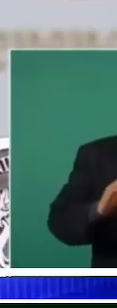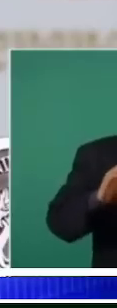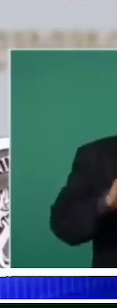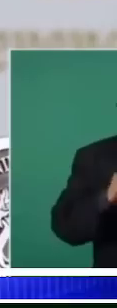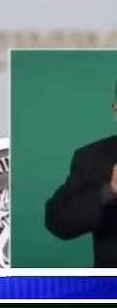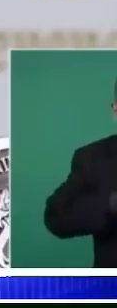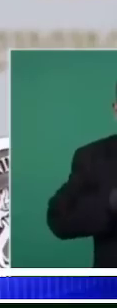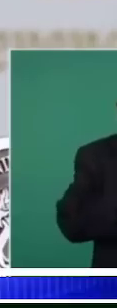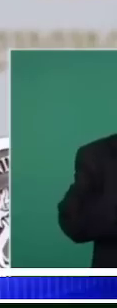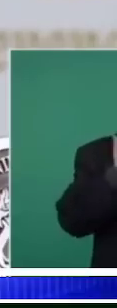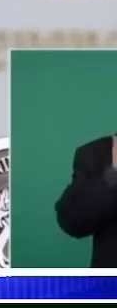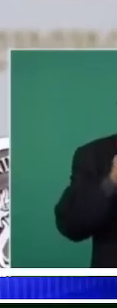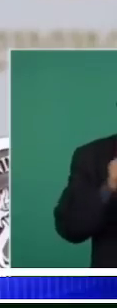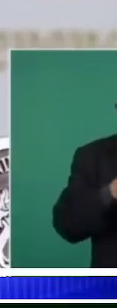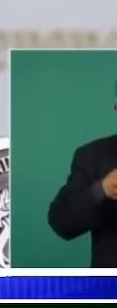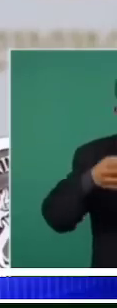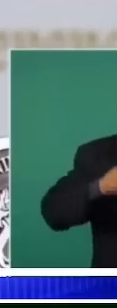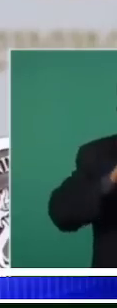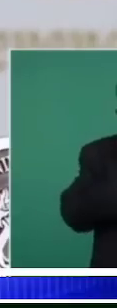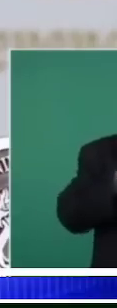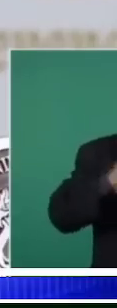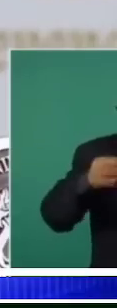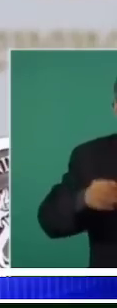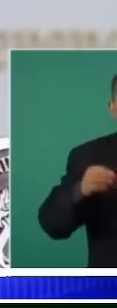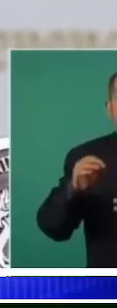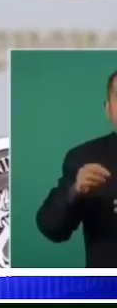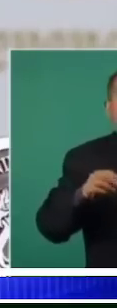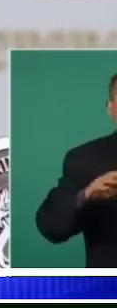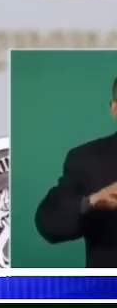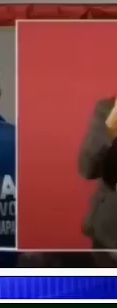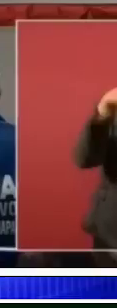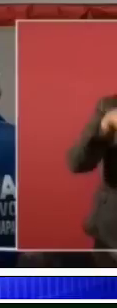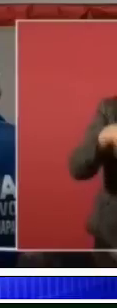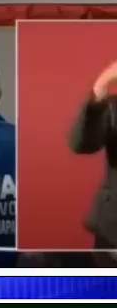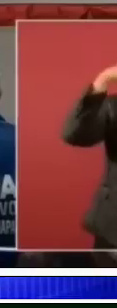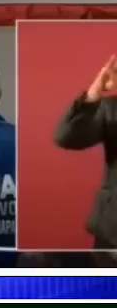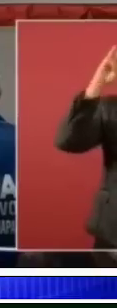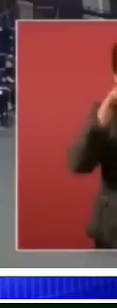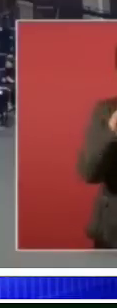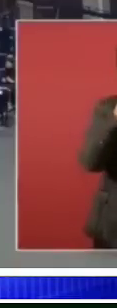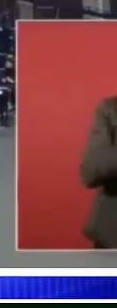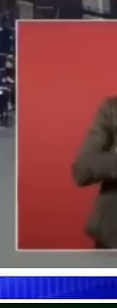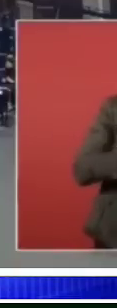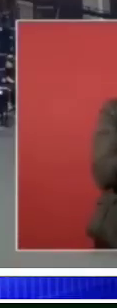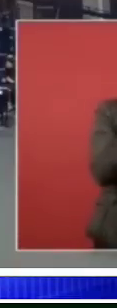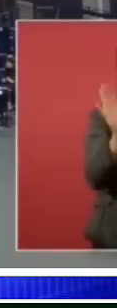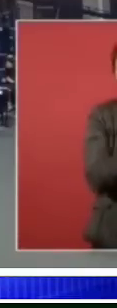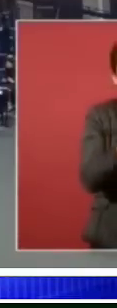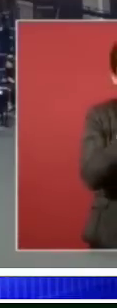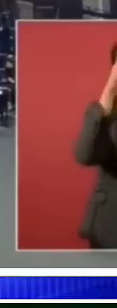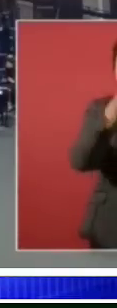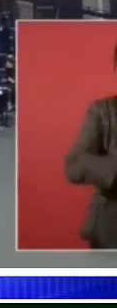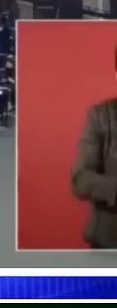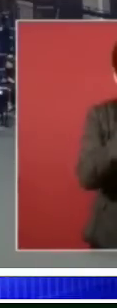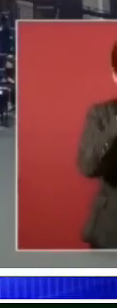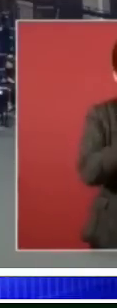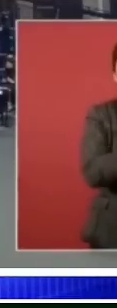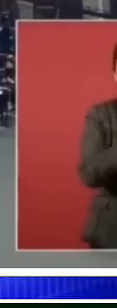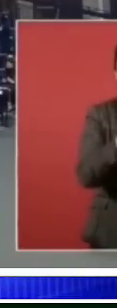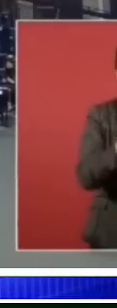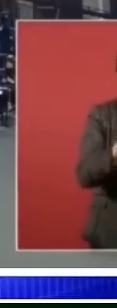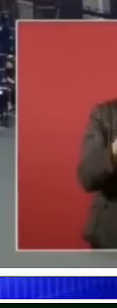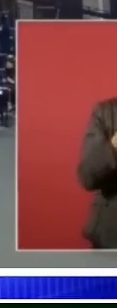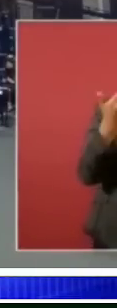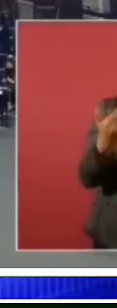siguen las cosas mucho muy complicadas en las últimas horas se da otra tragedia otra situación